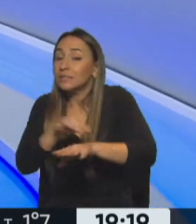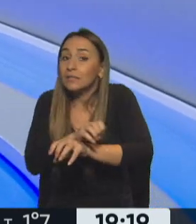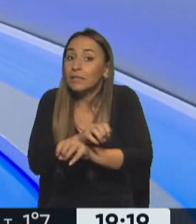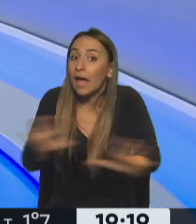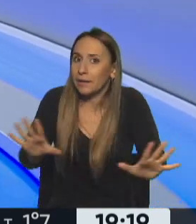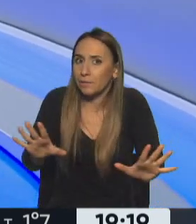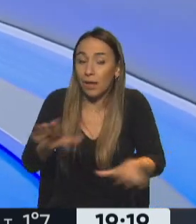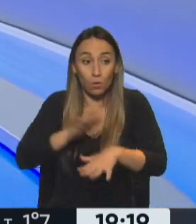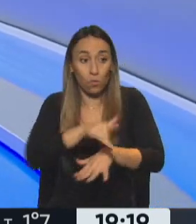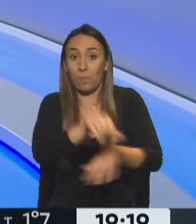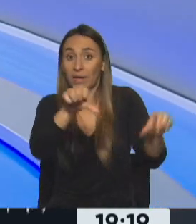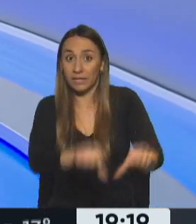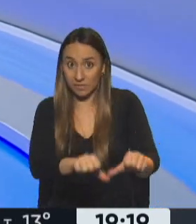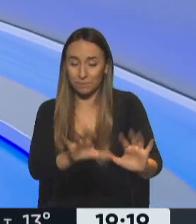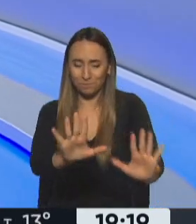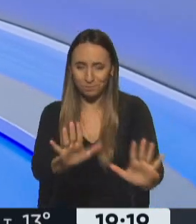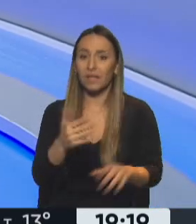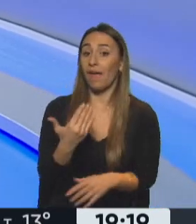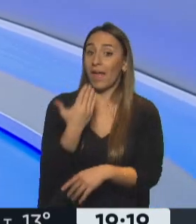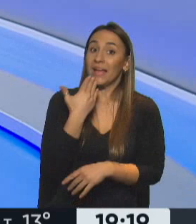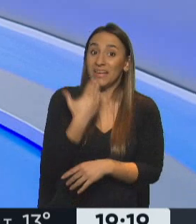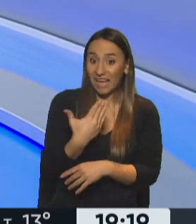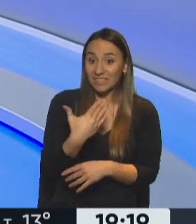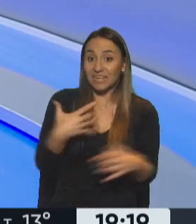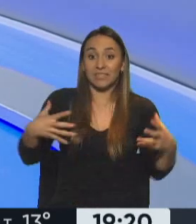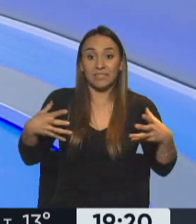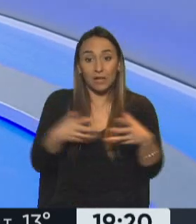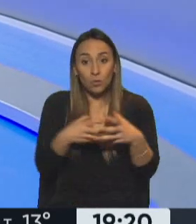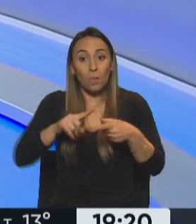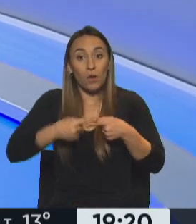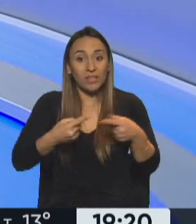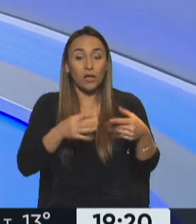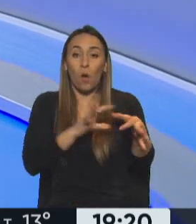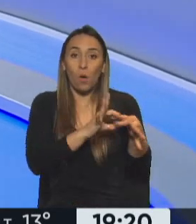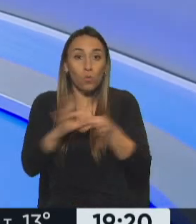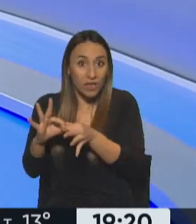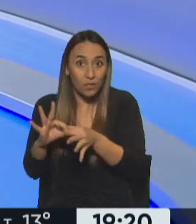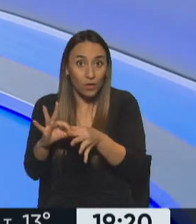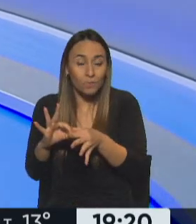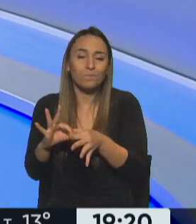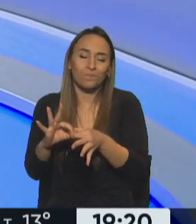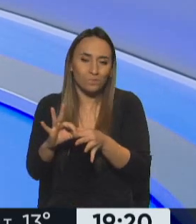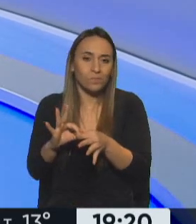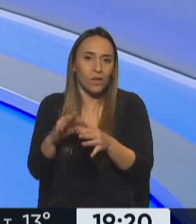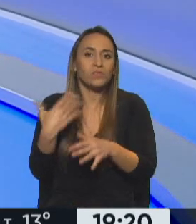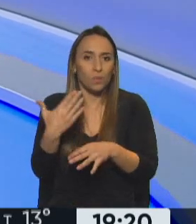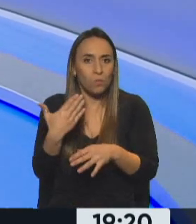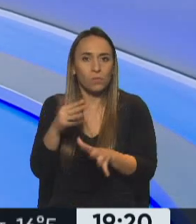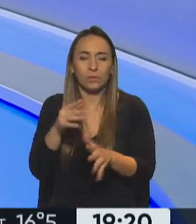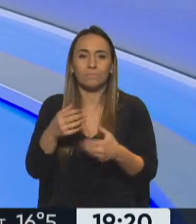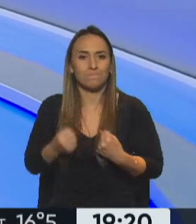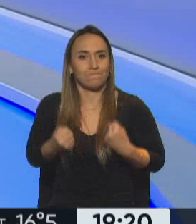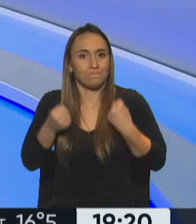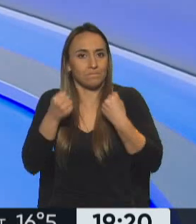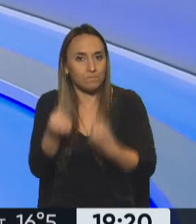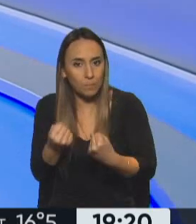crisis. Gracias a esa unidad del campo nacional, se logró poder enfrentar